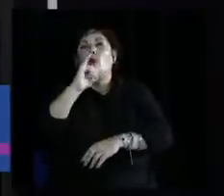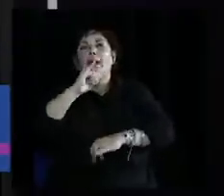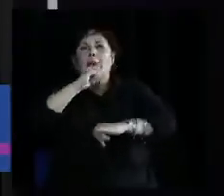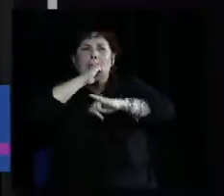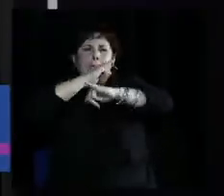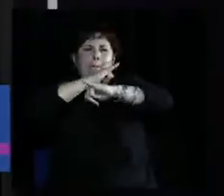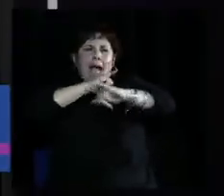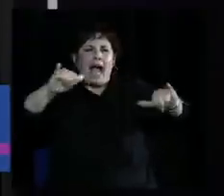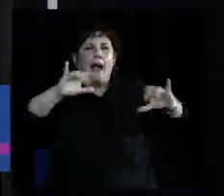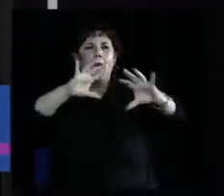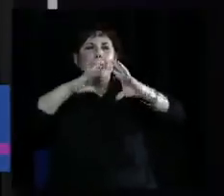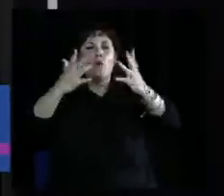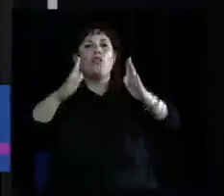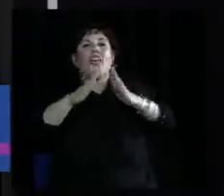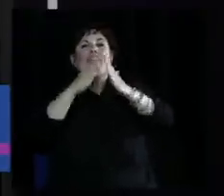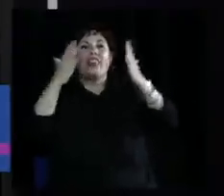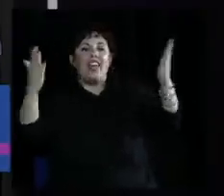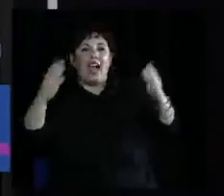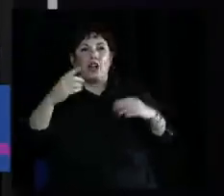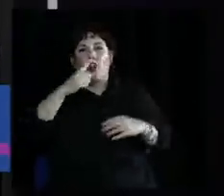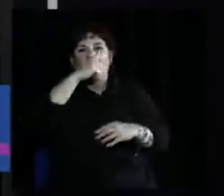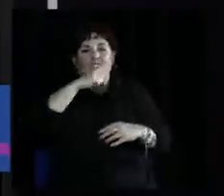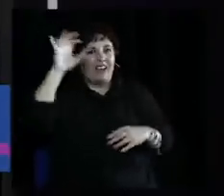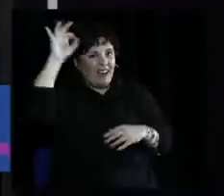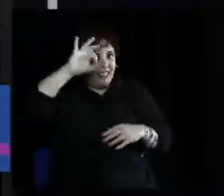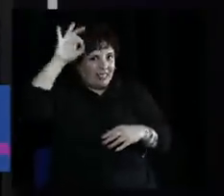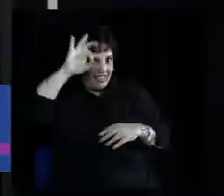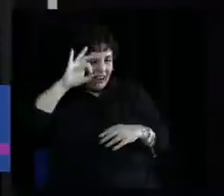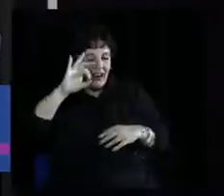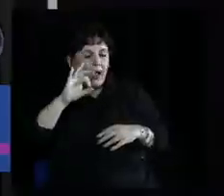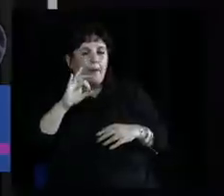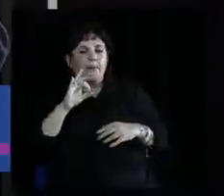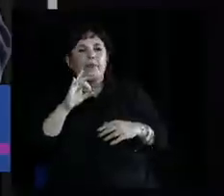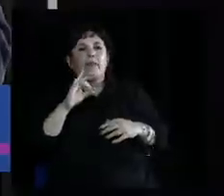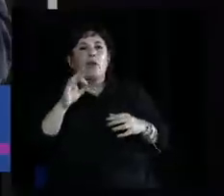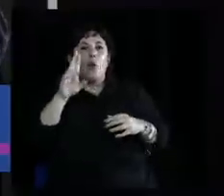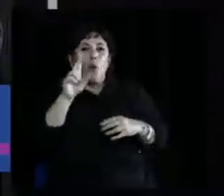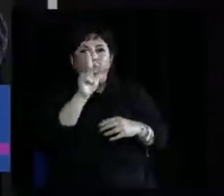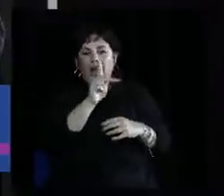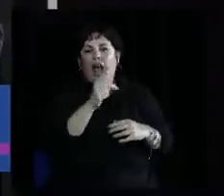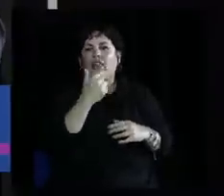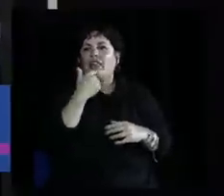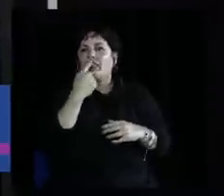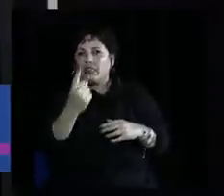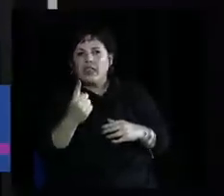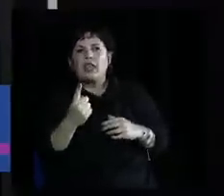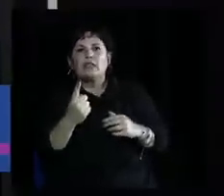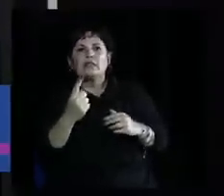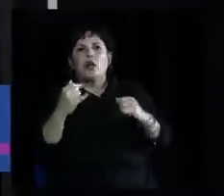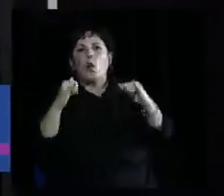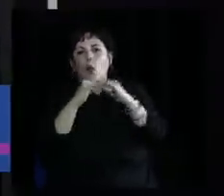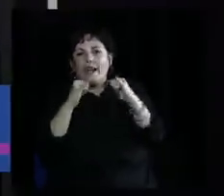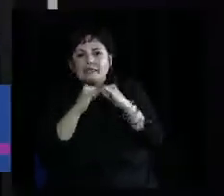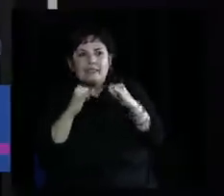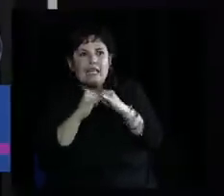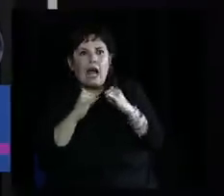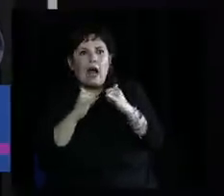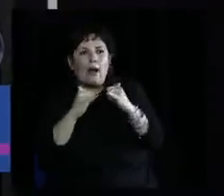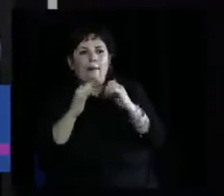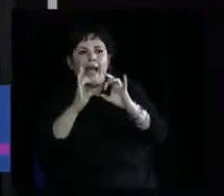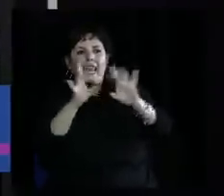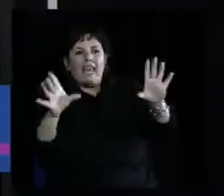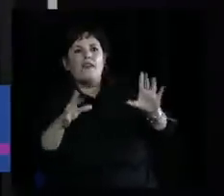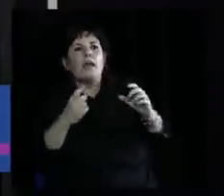mundo. El diario The Guardian, por ejemplo, de Reino Unido, habilitó una línea de WhatsApp para que